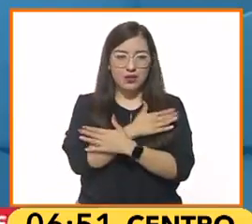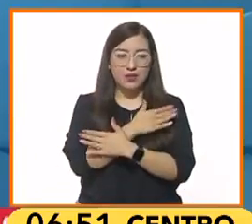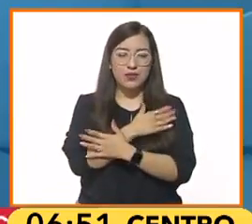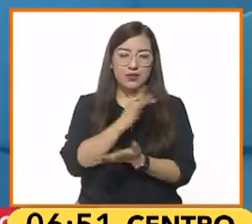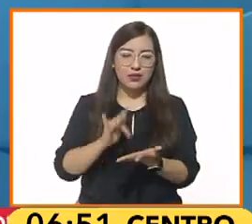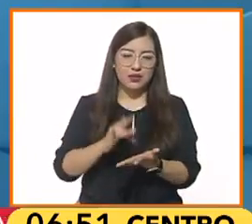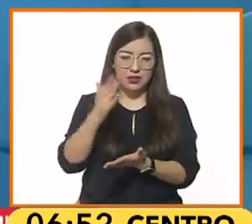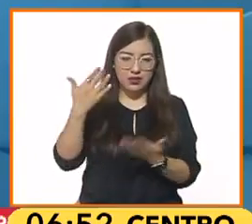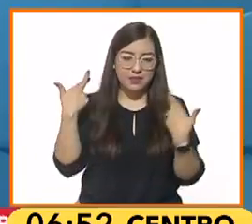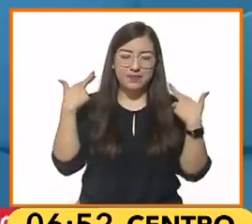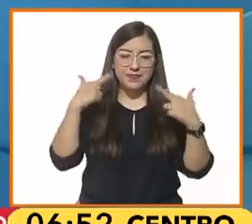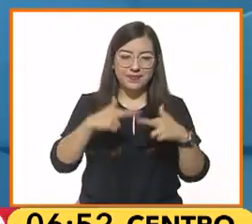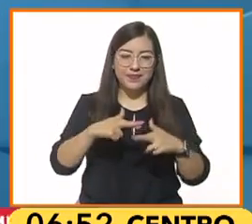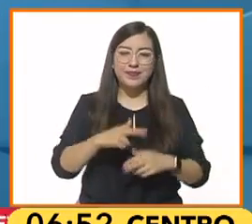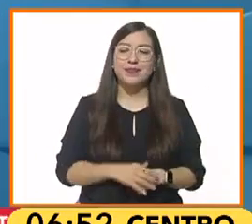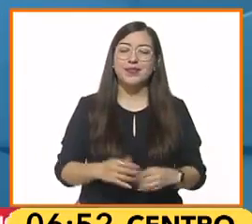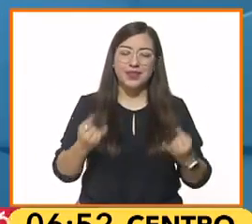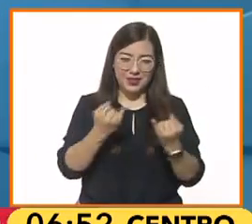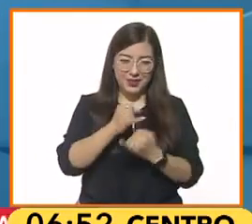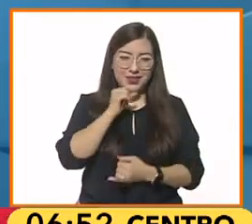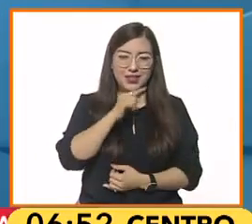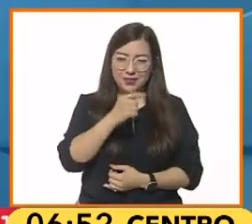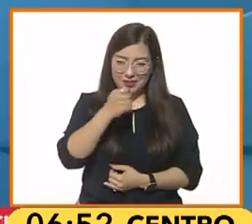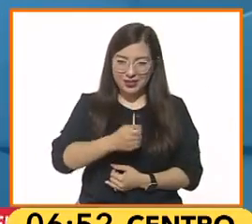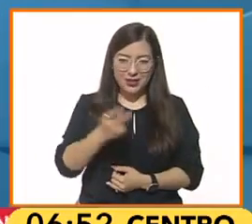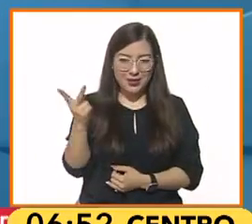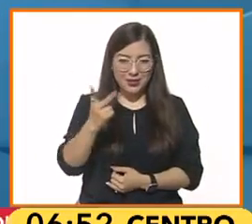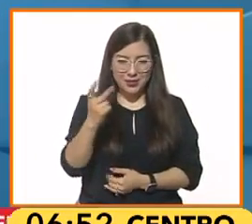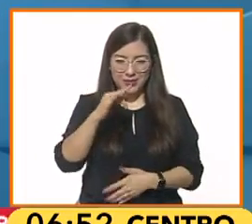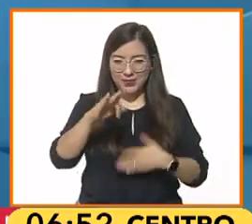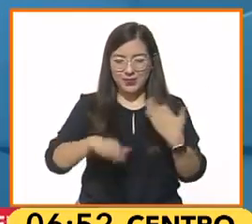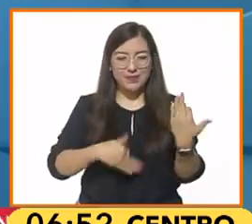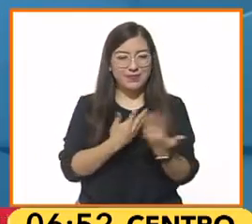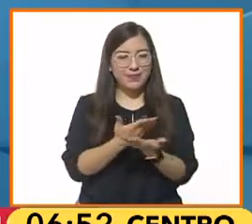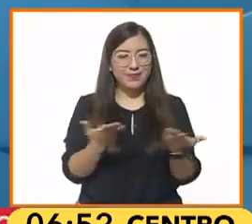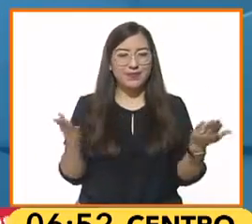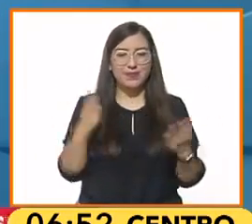profesor. Muchas gracias a ambas y un saludo nuevamente a la audiencia. Muchas gracias y muy buen día.